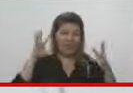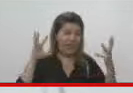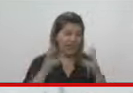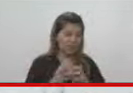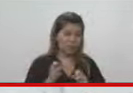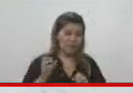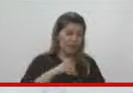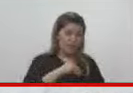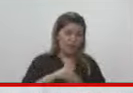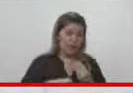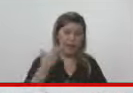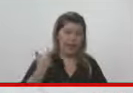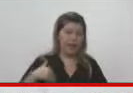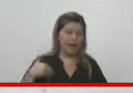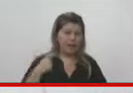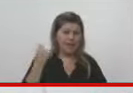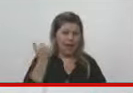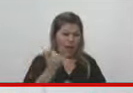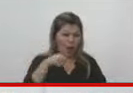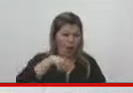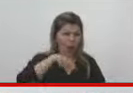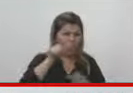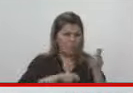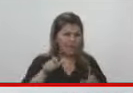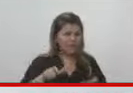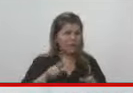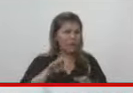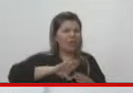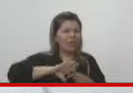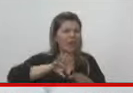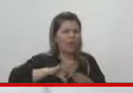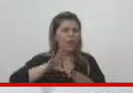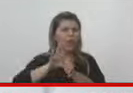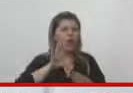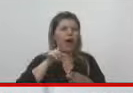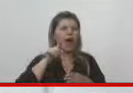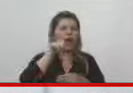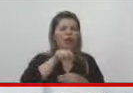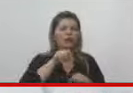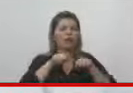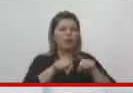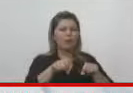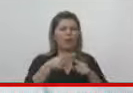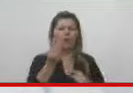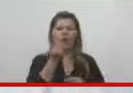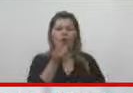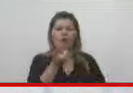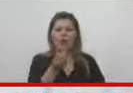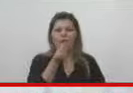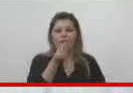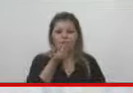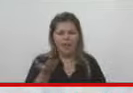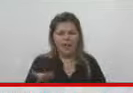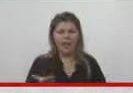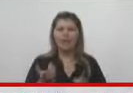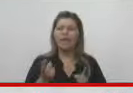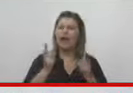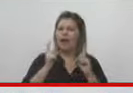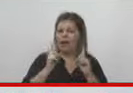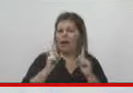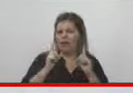familias argentinas que hoy se están endeudando los supermercados para comer. ¿Qué necesidad había de que le sacáramos